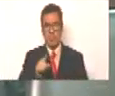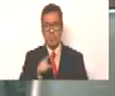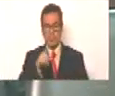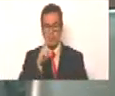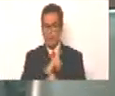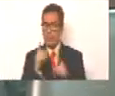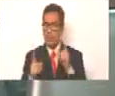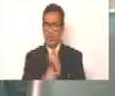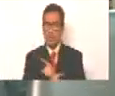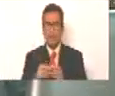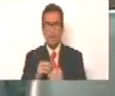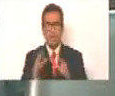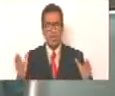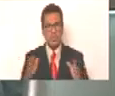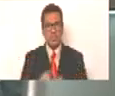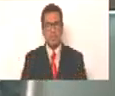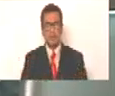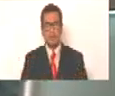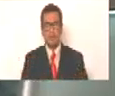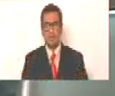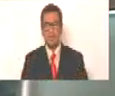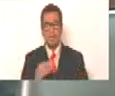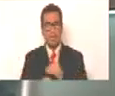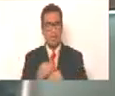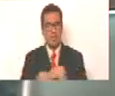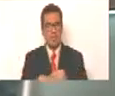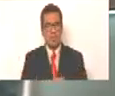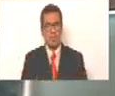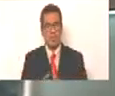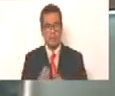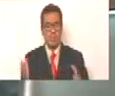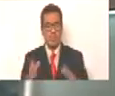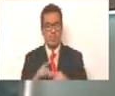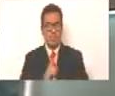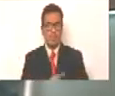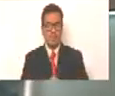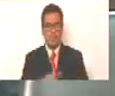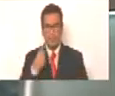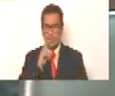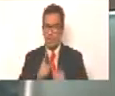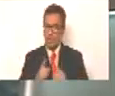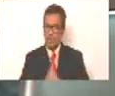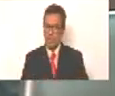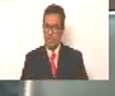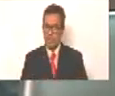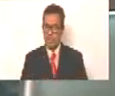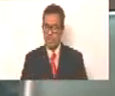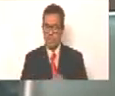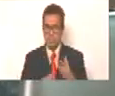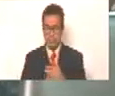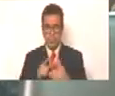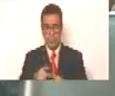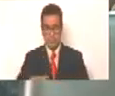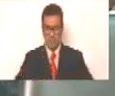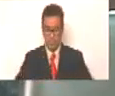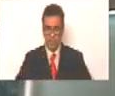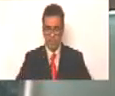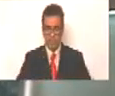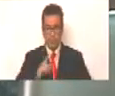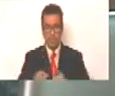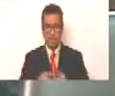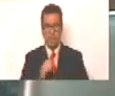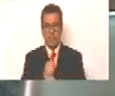extremos perniciosos, lo que ha ocasionado irritantes situaciones que en ciertos casos ha entorpecido el esfuerzo de la consolidación del rol protagónico